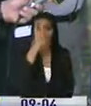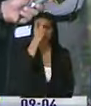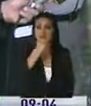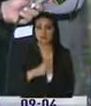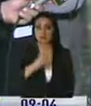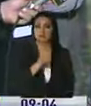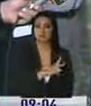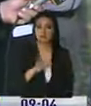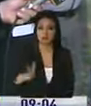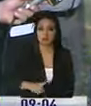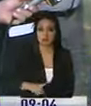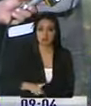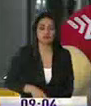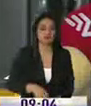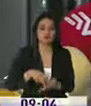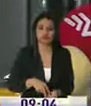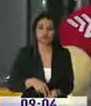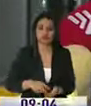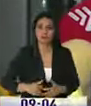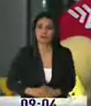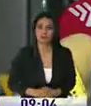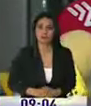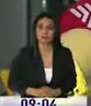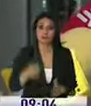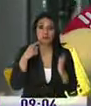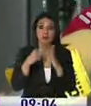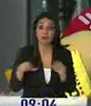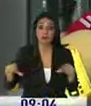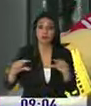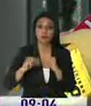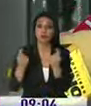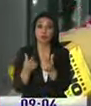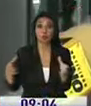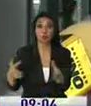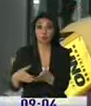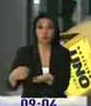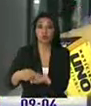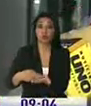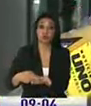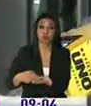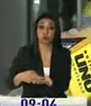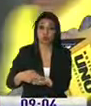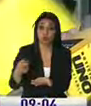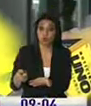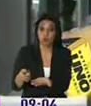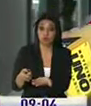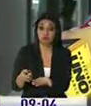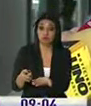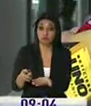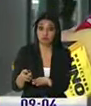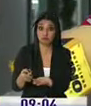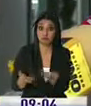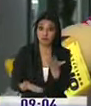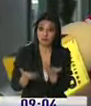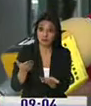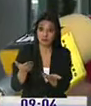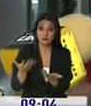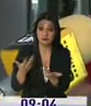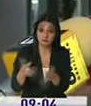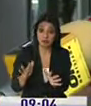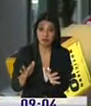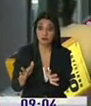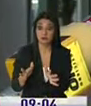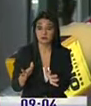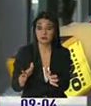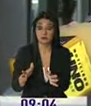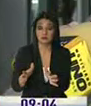posición personal y radical. Si es que ellos no asumen esa posición de ejercer